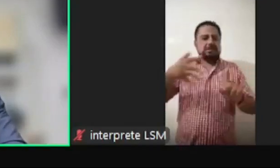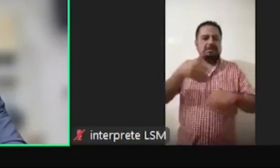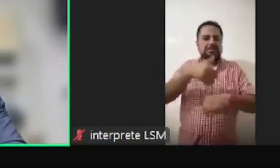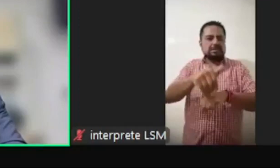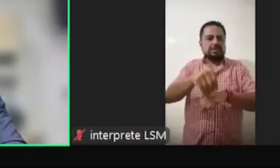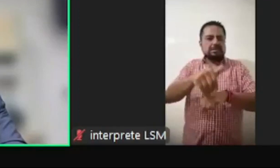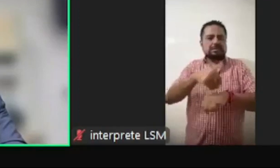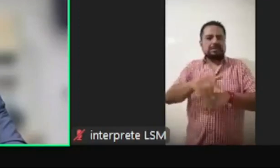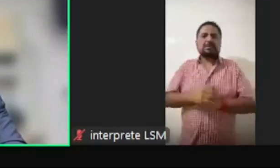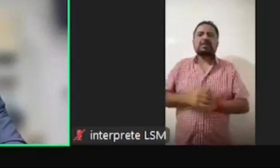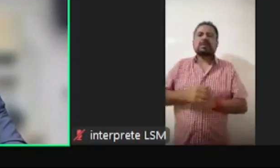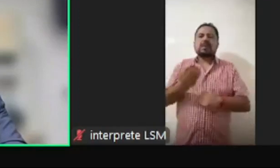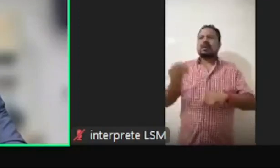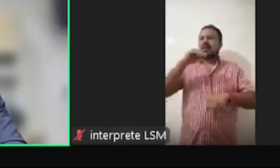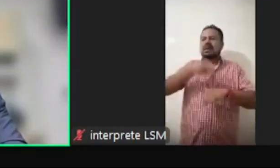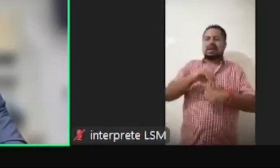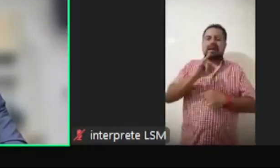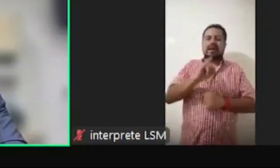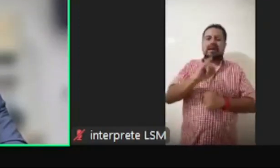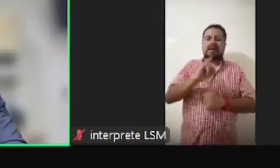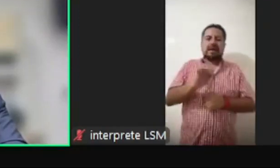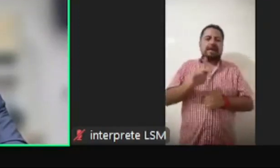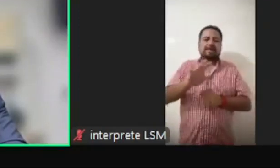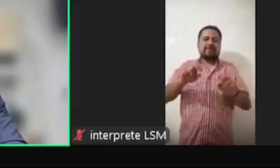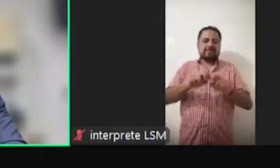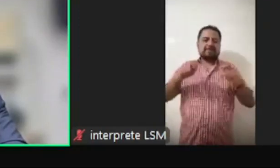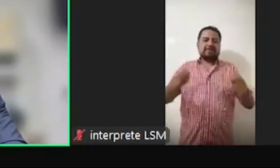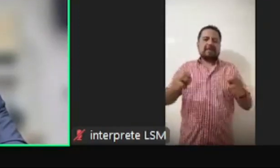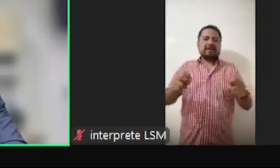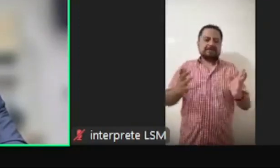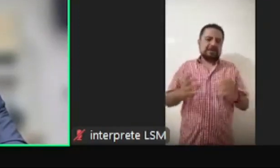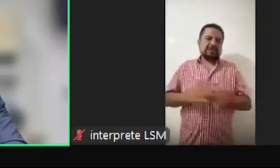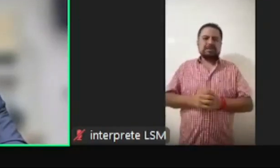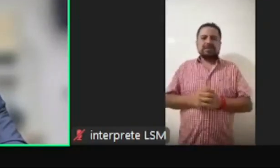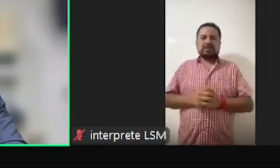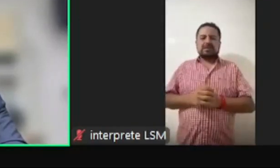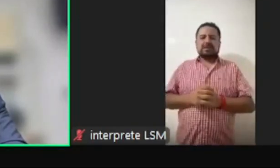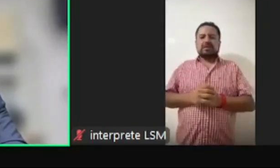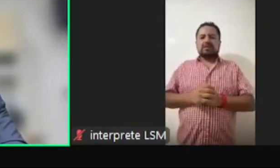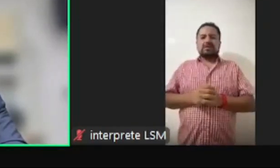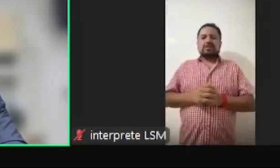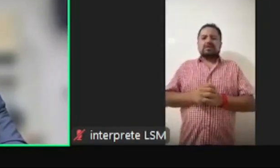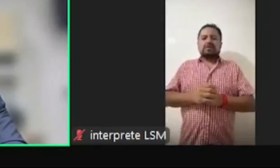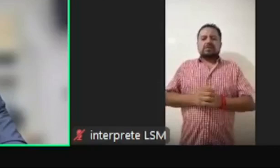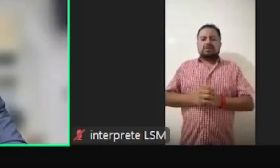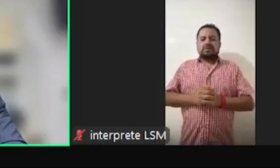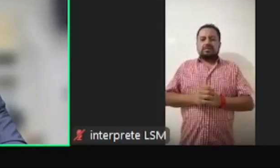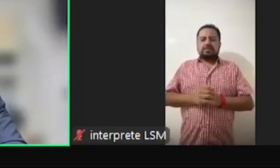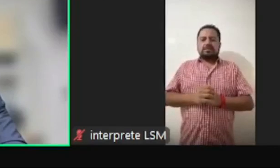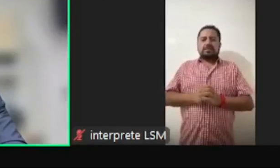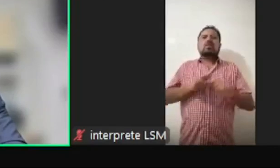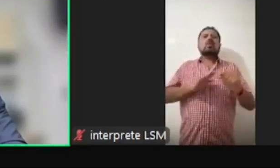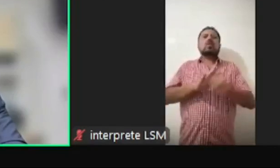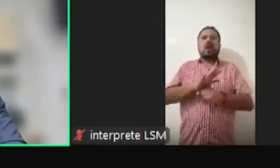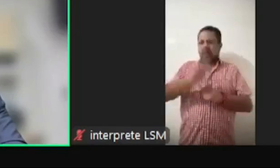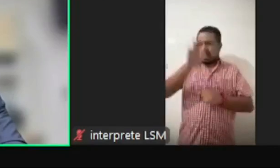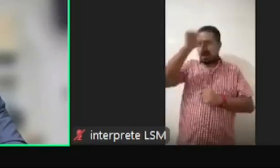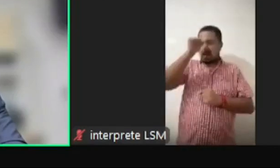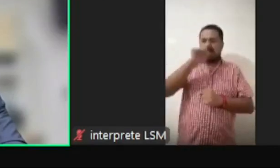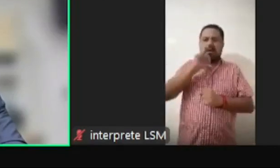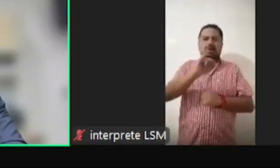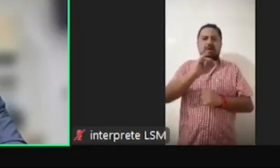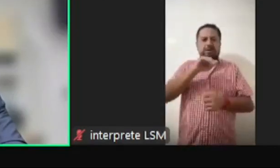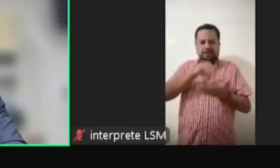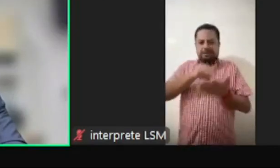19-04-2024 emitido por el Consejo General del Instituto Electoral y de Participación Ciudadana del Estado de Guerrero, en el que se aprueba de manera supletoria el registro